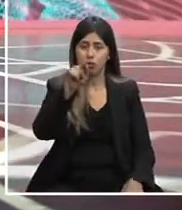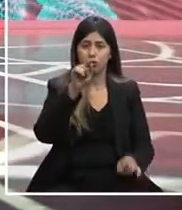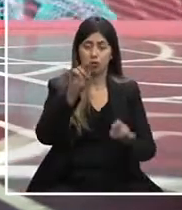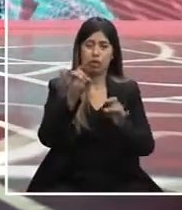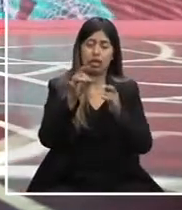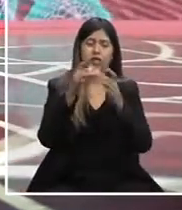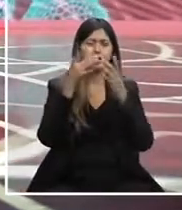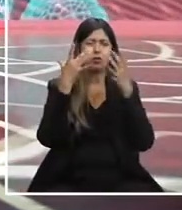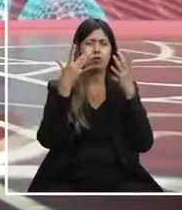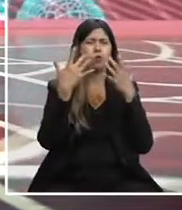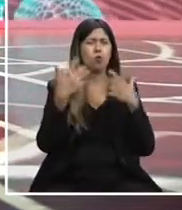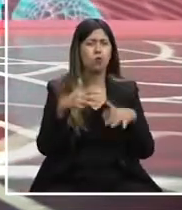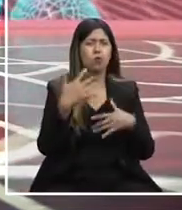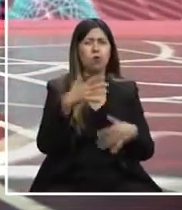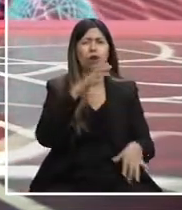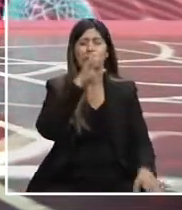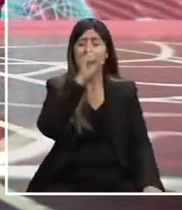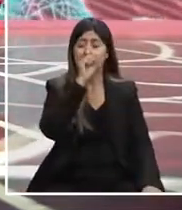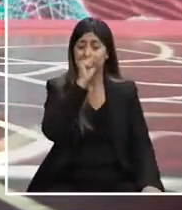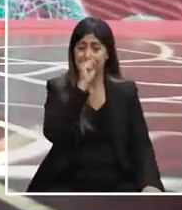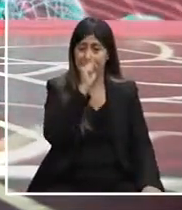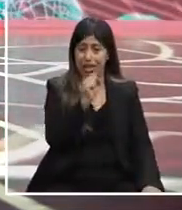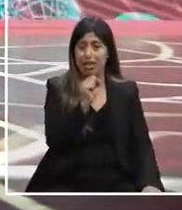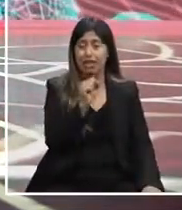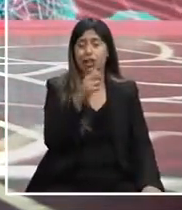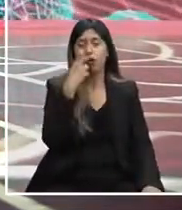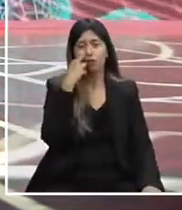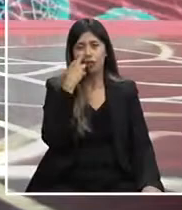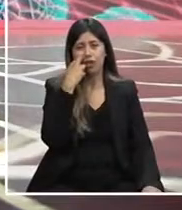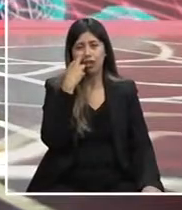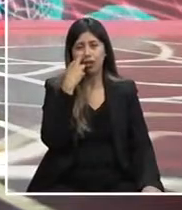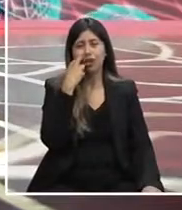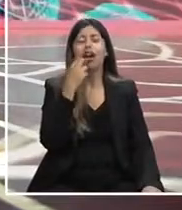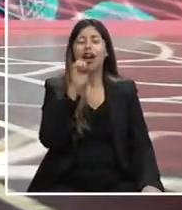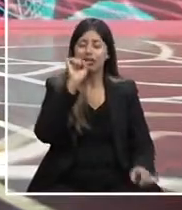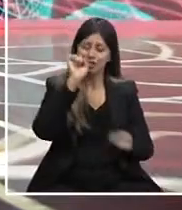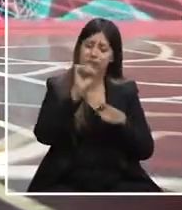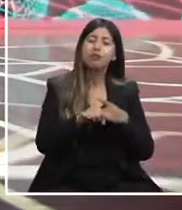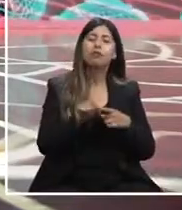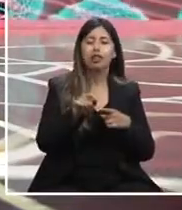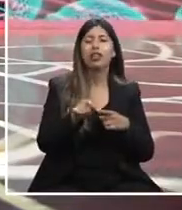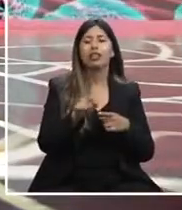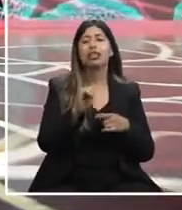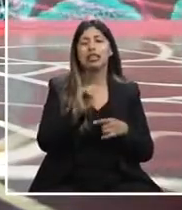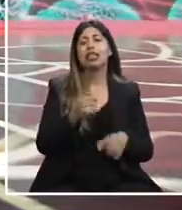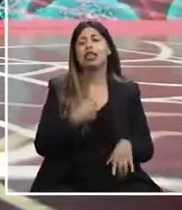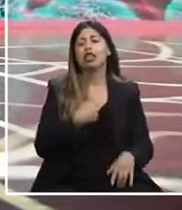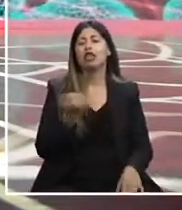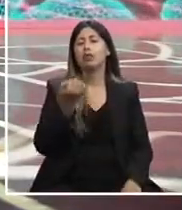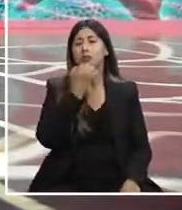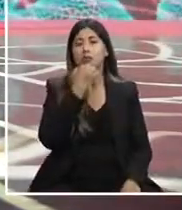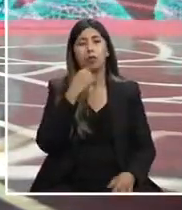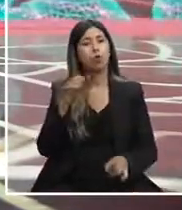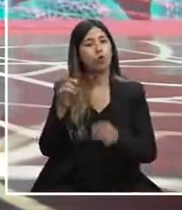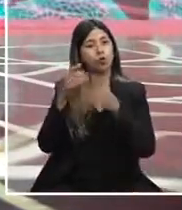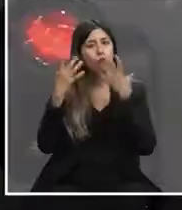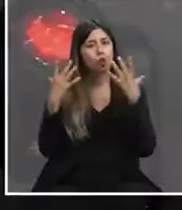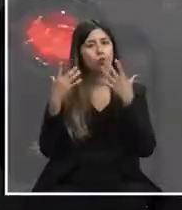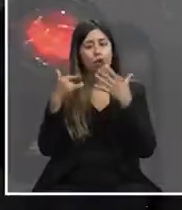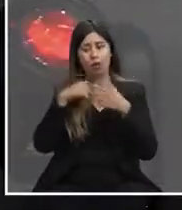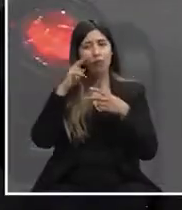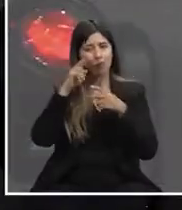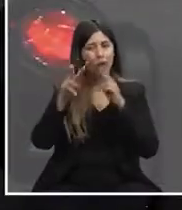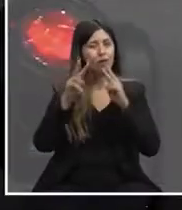lo resistente que es el ser humano a reconocer que ha cometido un error. No me sorprende, porque lo veo todos los días, la